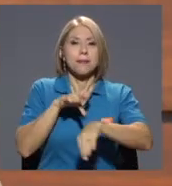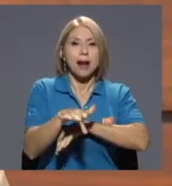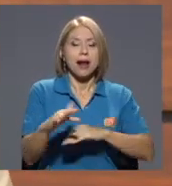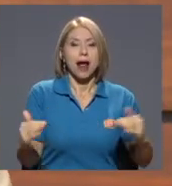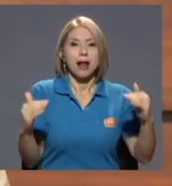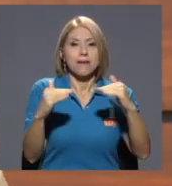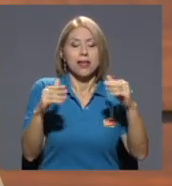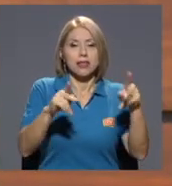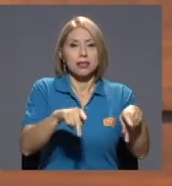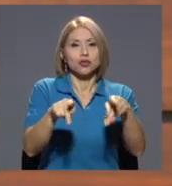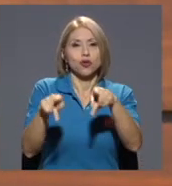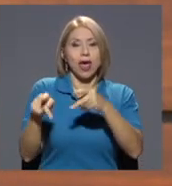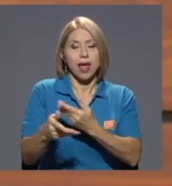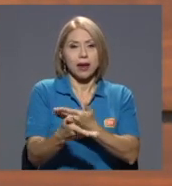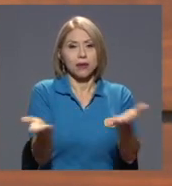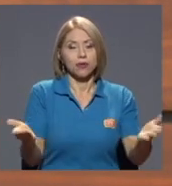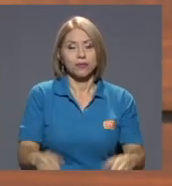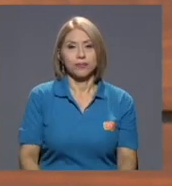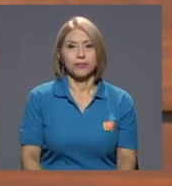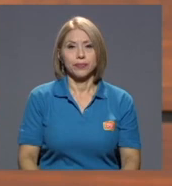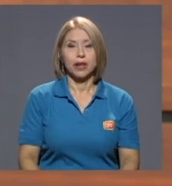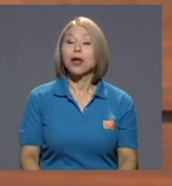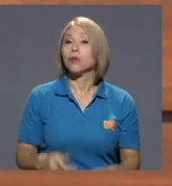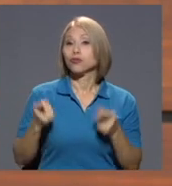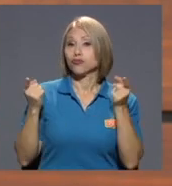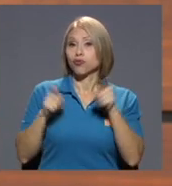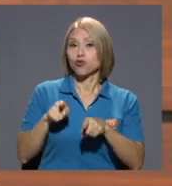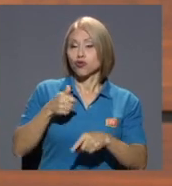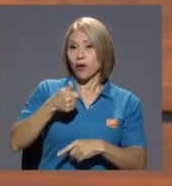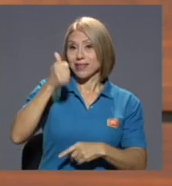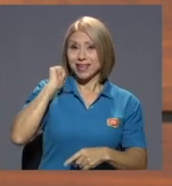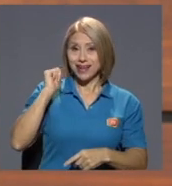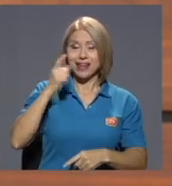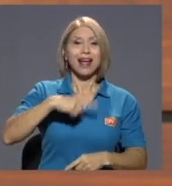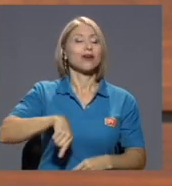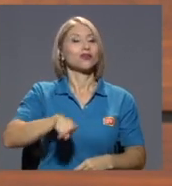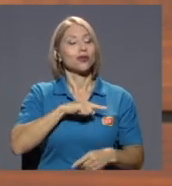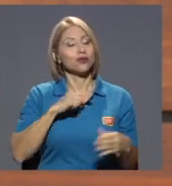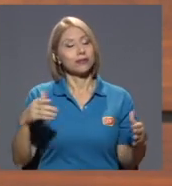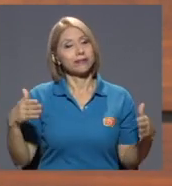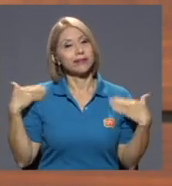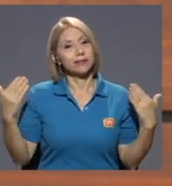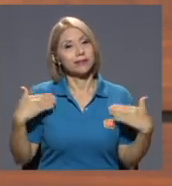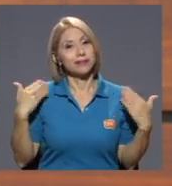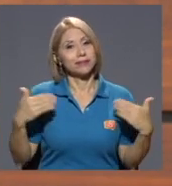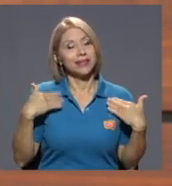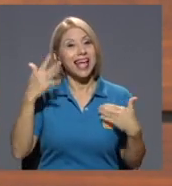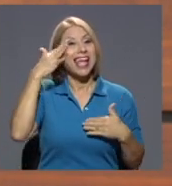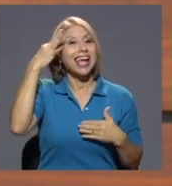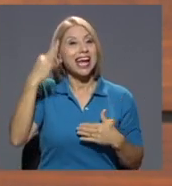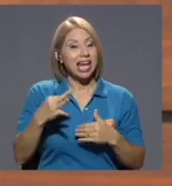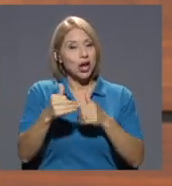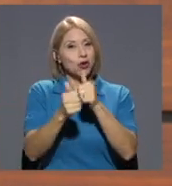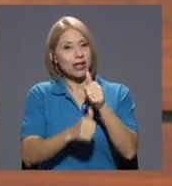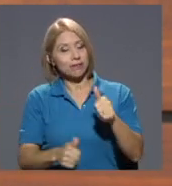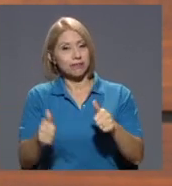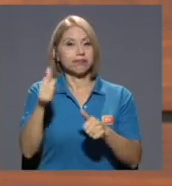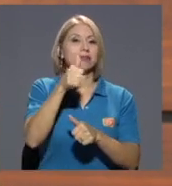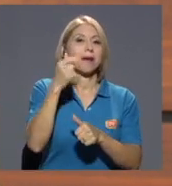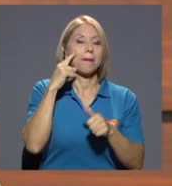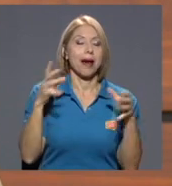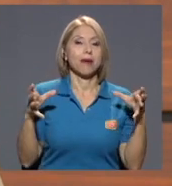definitivamente lo que ocurrió ayer nos llena de mucha alegría creo que es un repunte para el movimiento social y